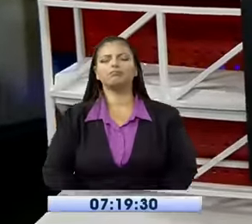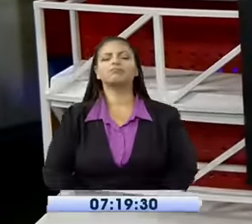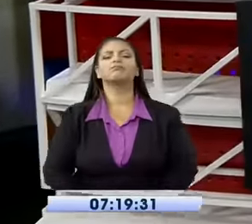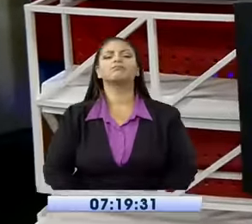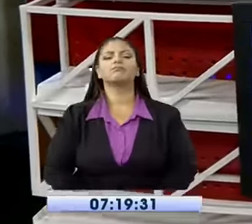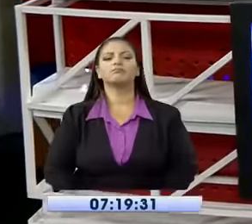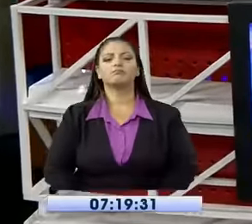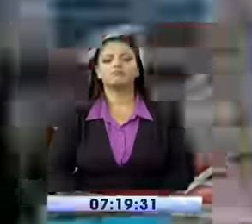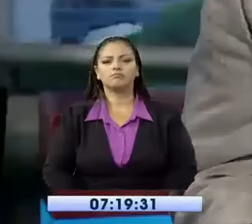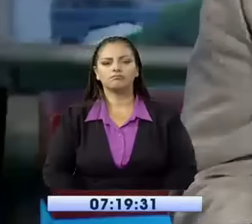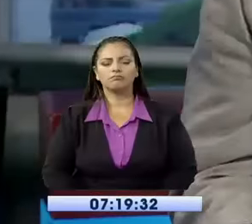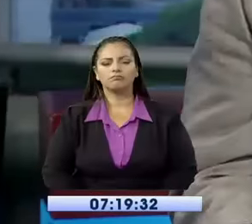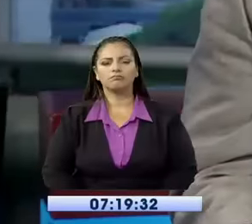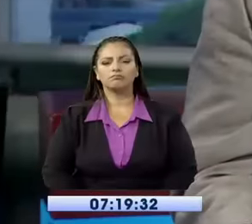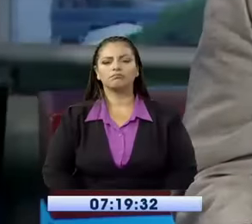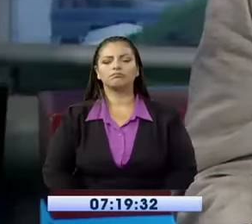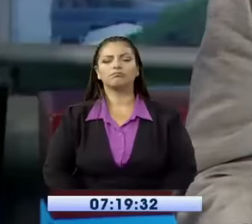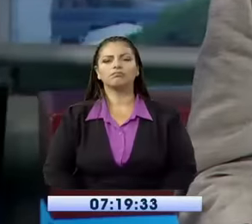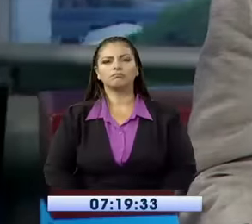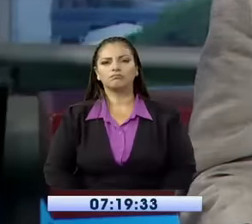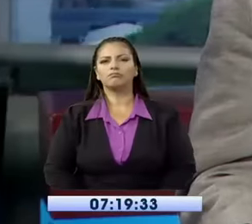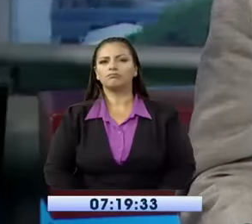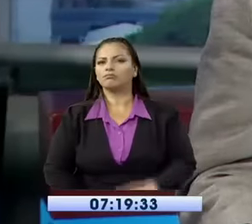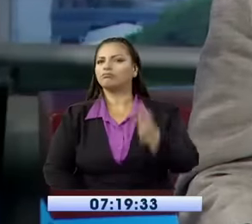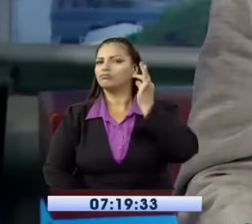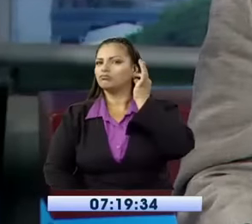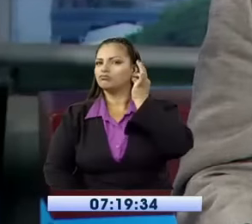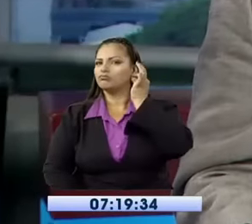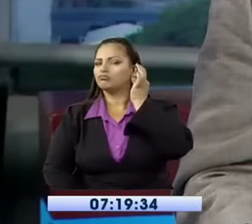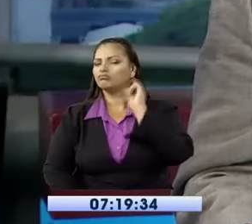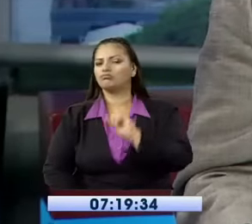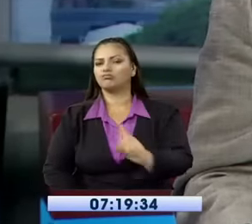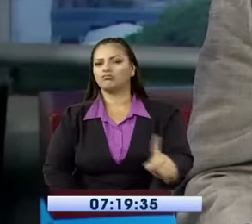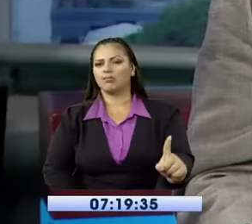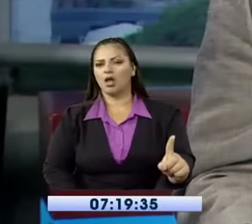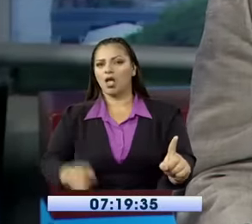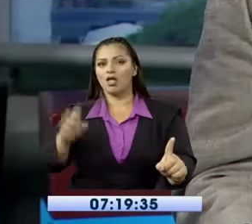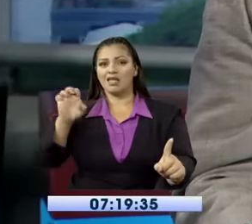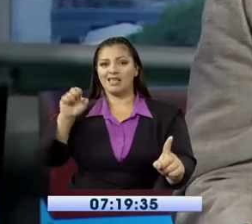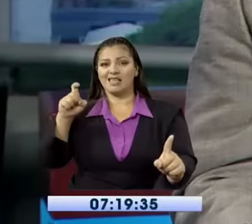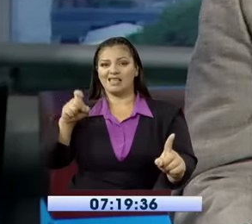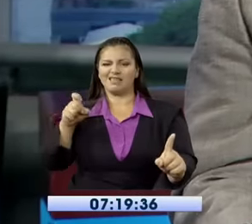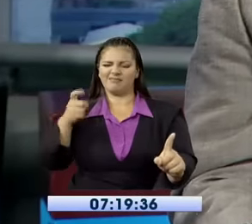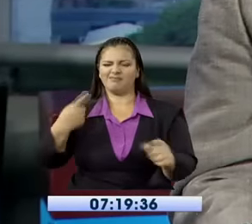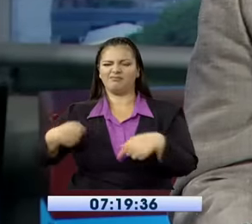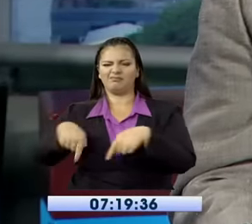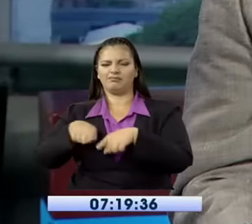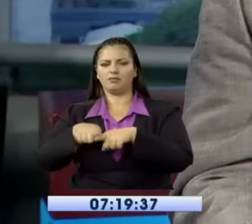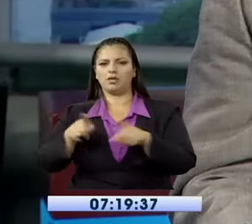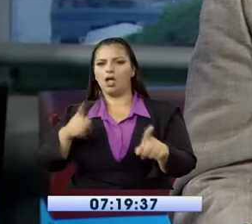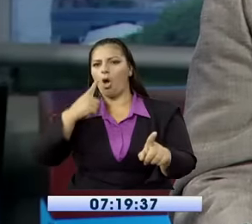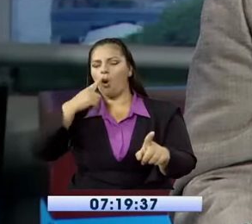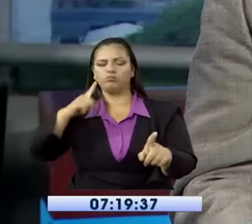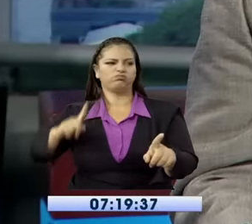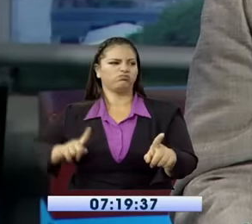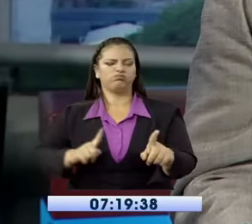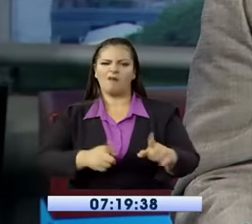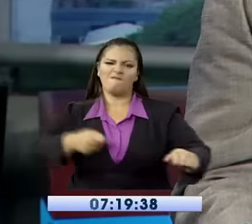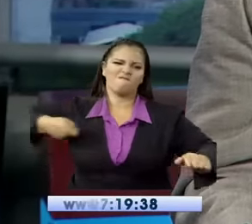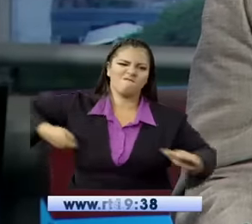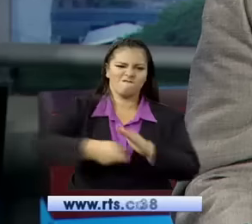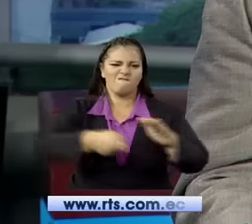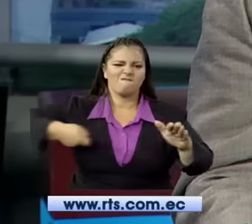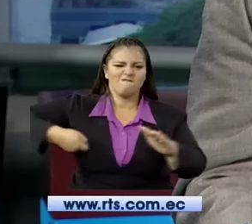años de edad habría sido asesinada de 13 puñaladas por su ex conviviente el supuesto caso de